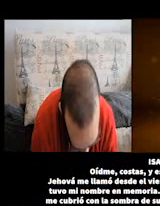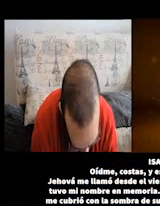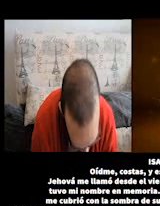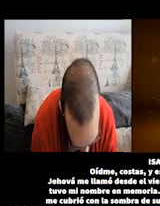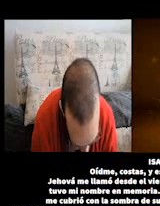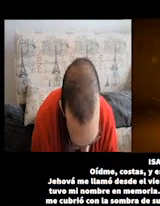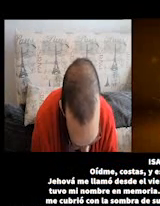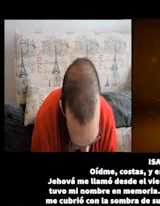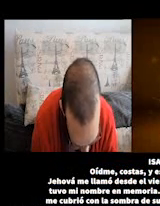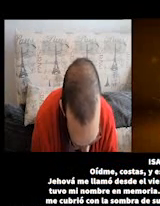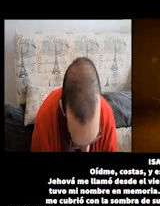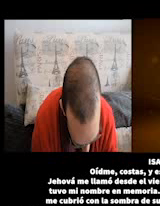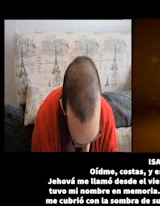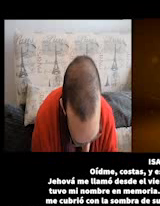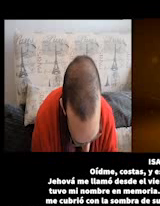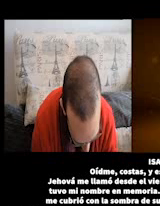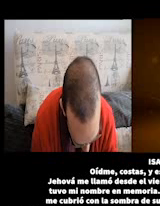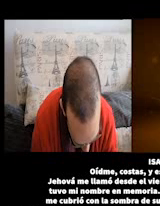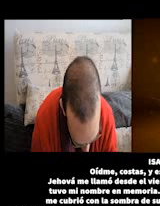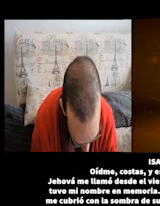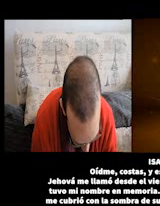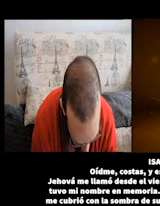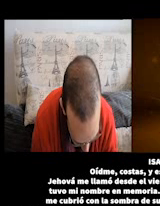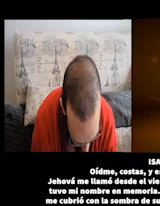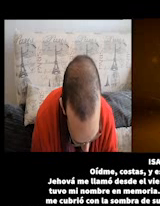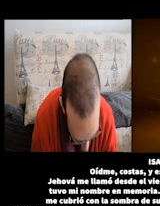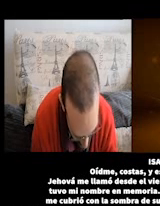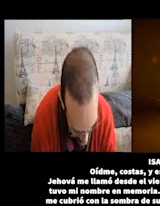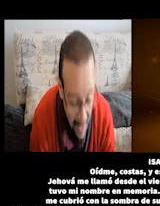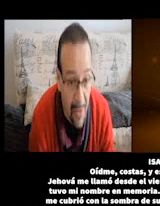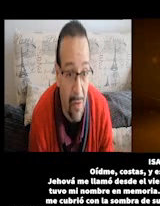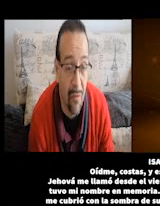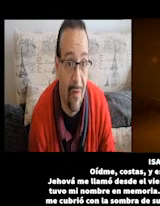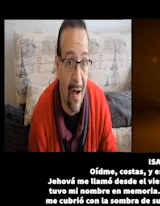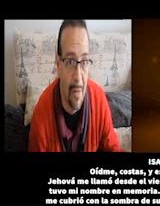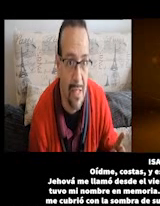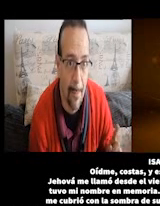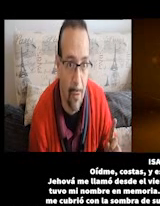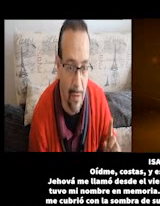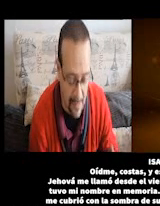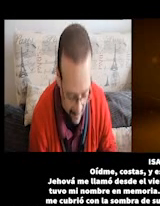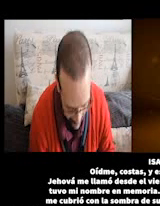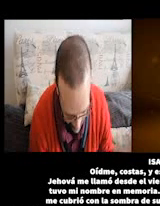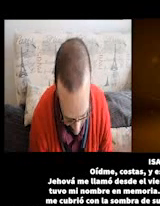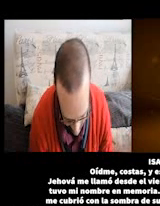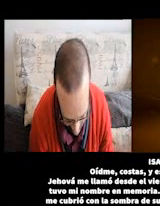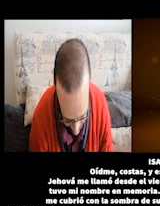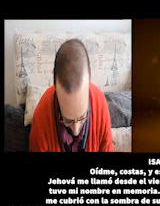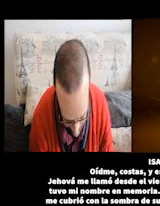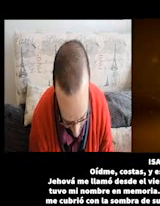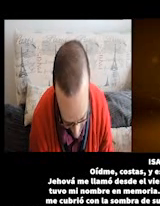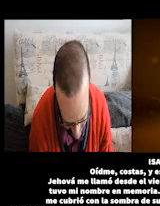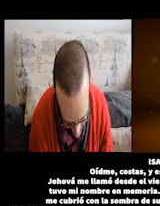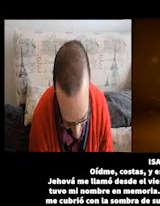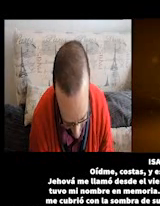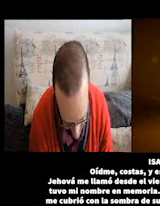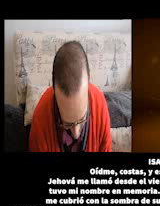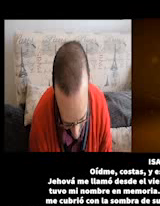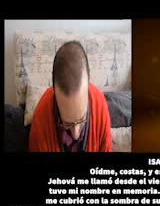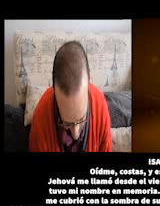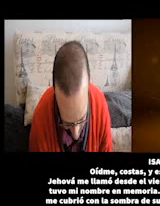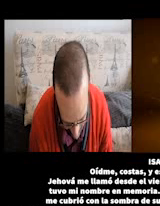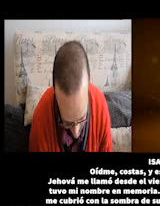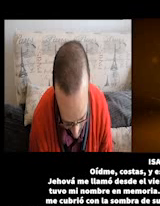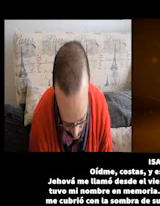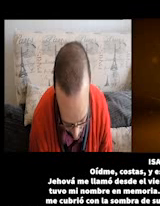Oídme, costas, y escuchad, pueblos lejanos. Jehová me llamó desde el vientre. Desde las